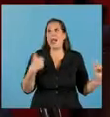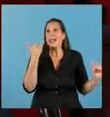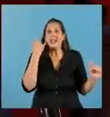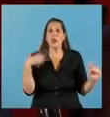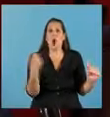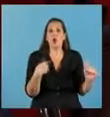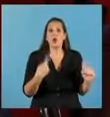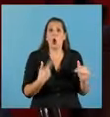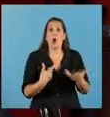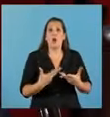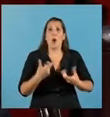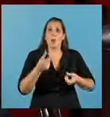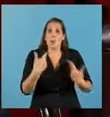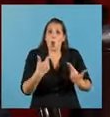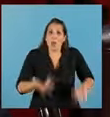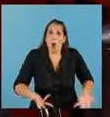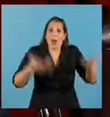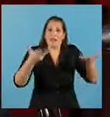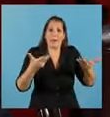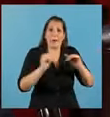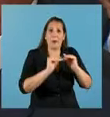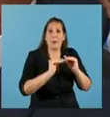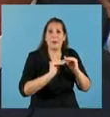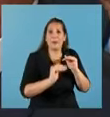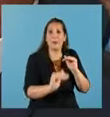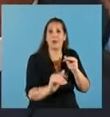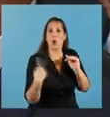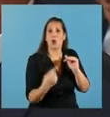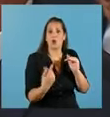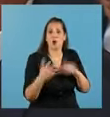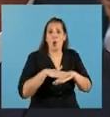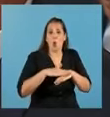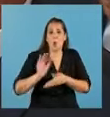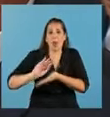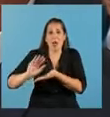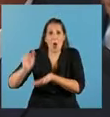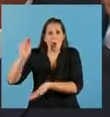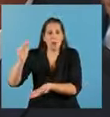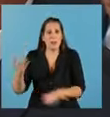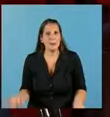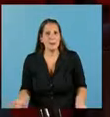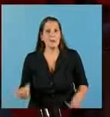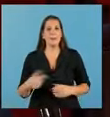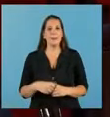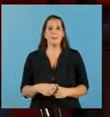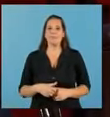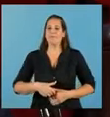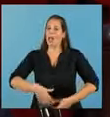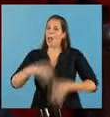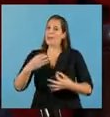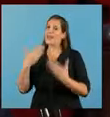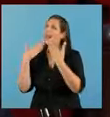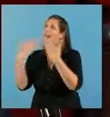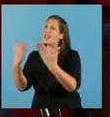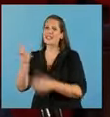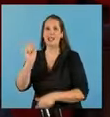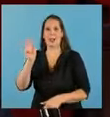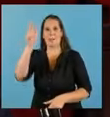ni nos permitieron crecer. Quiero expresar particularmente mi agradecimiento al Papa